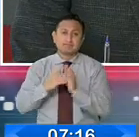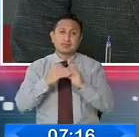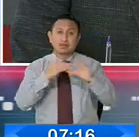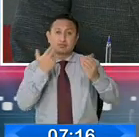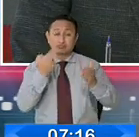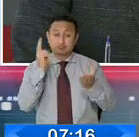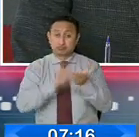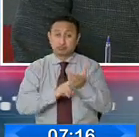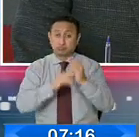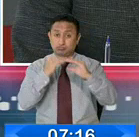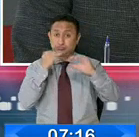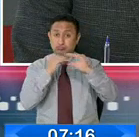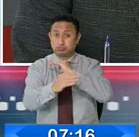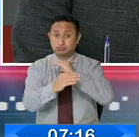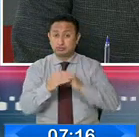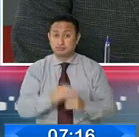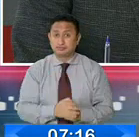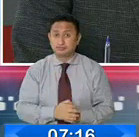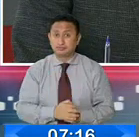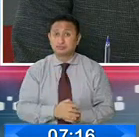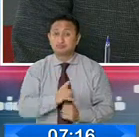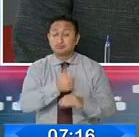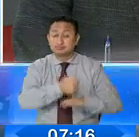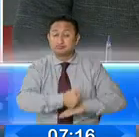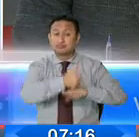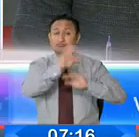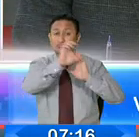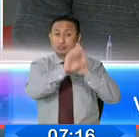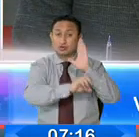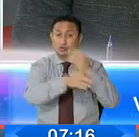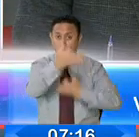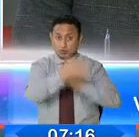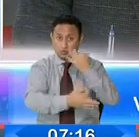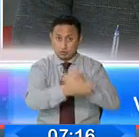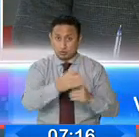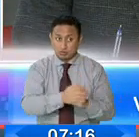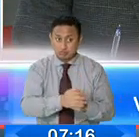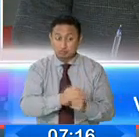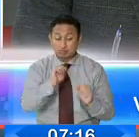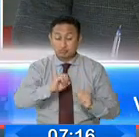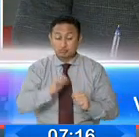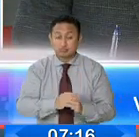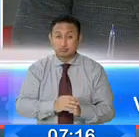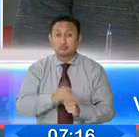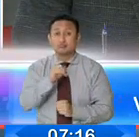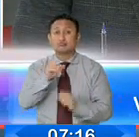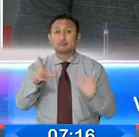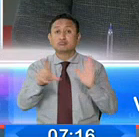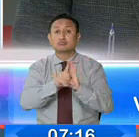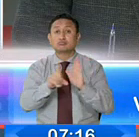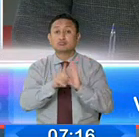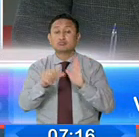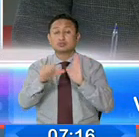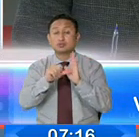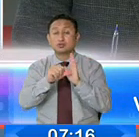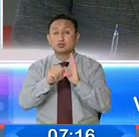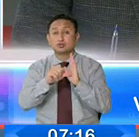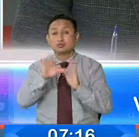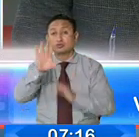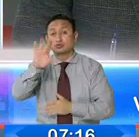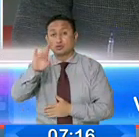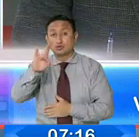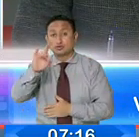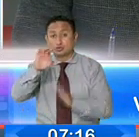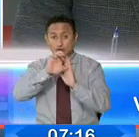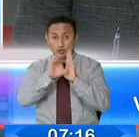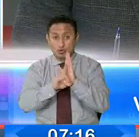carta respectiva a la Corte Constitucional, de acuerdo a lo que dice el artículo 8 del Código